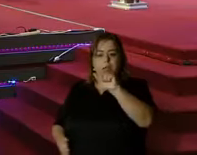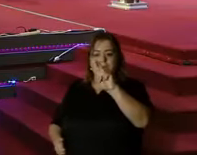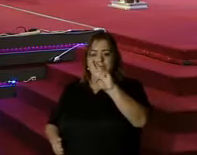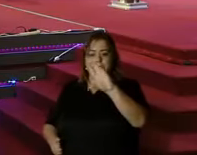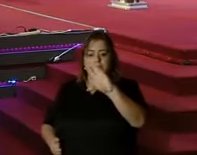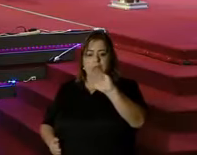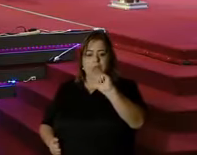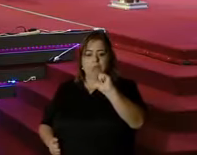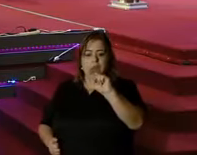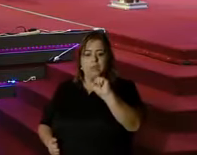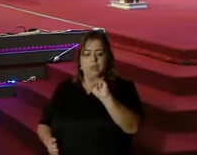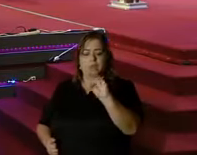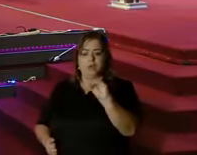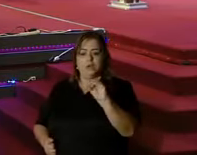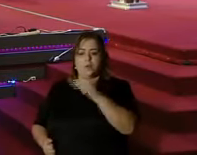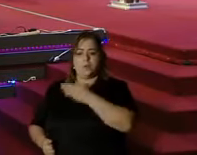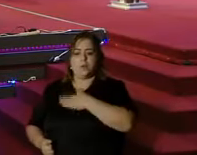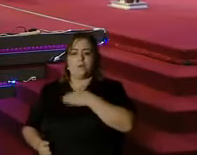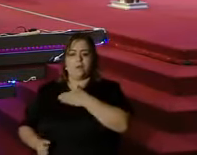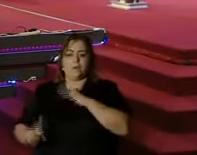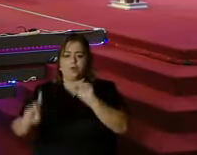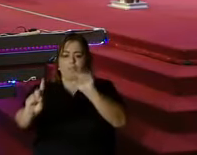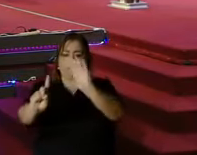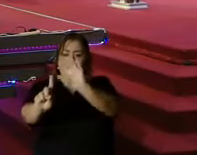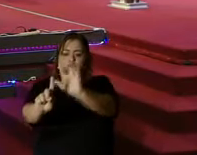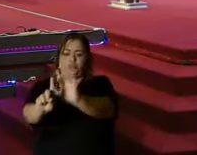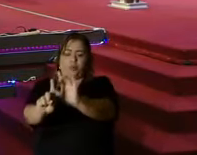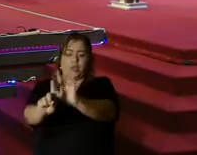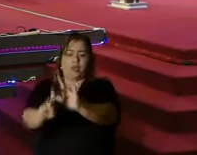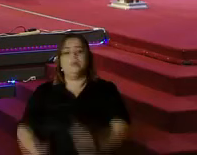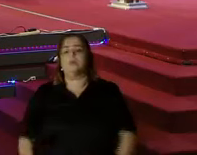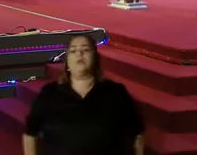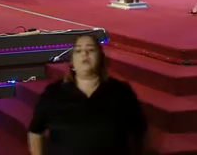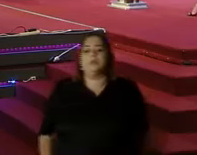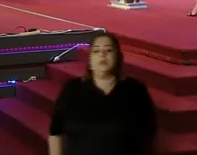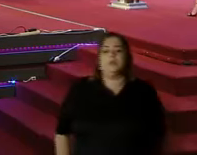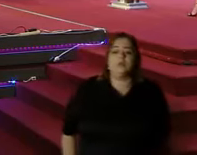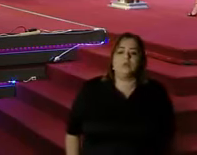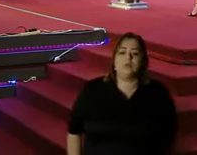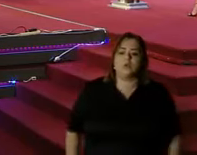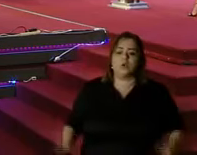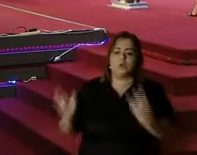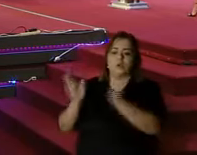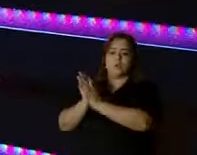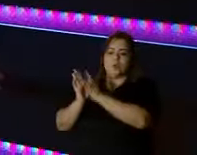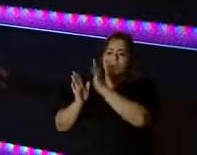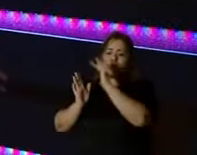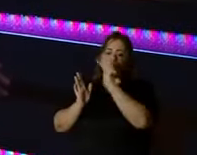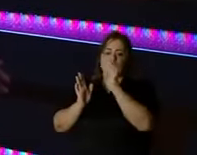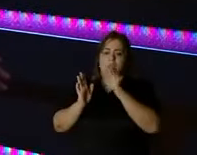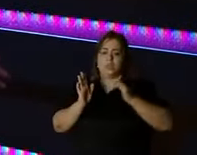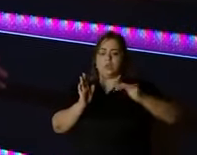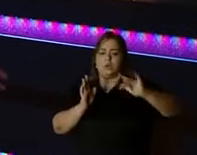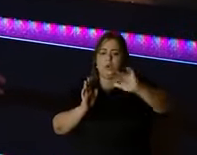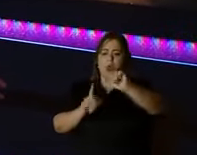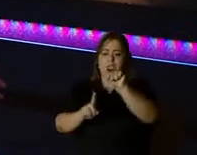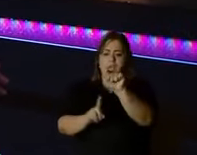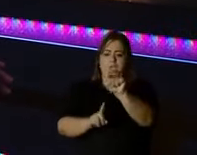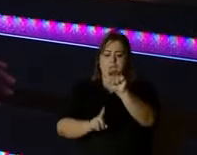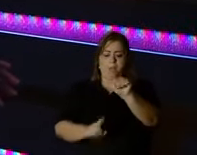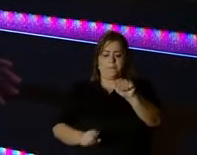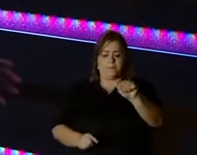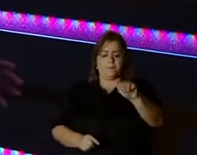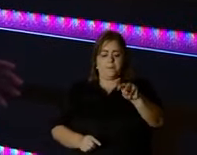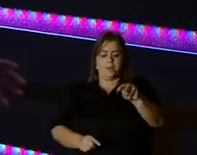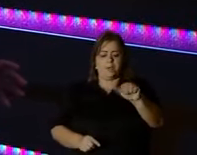dale. Ahí hay una unción tan fuerte. En esa esquina hay una gloria. Shamarama. Ima, una vez